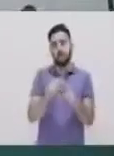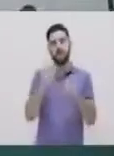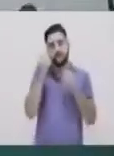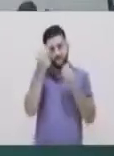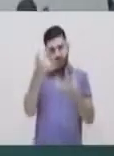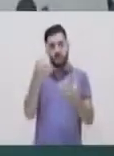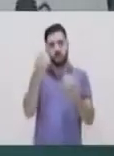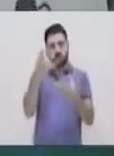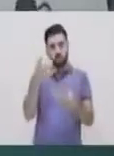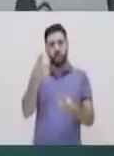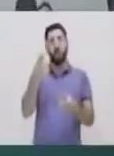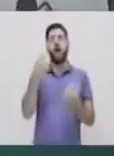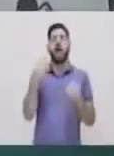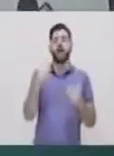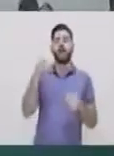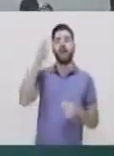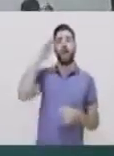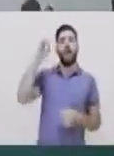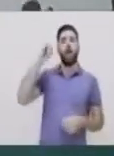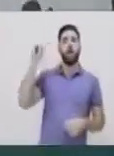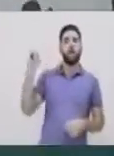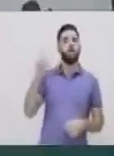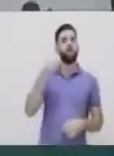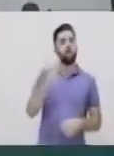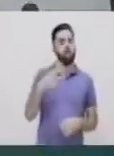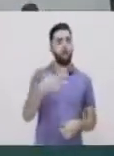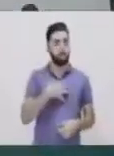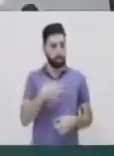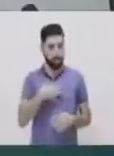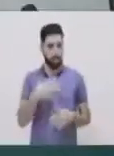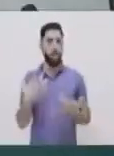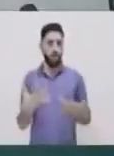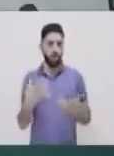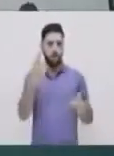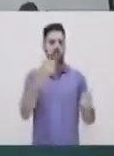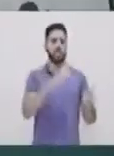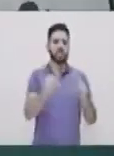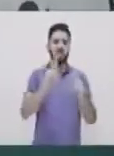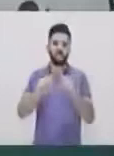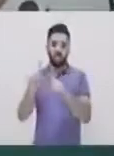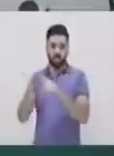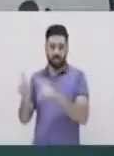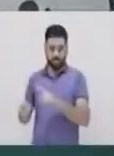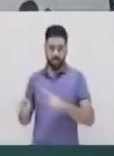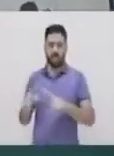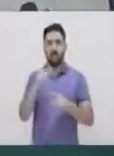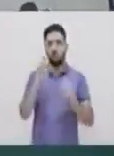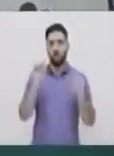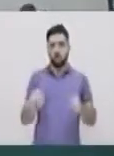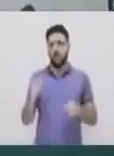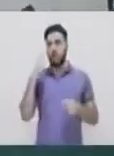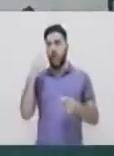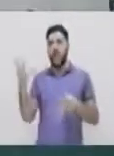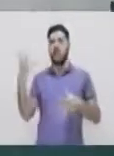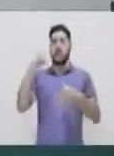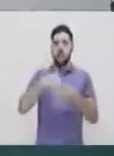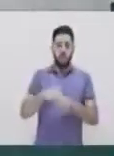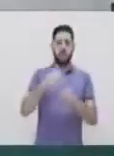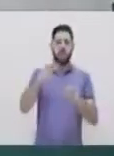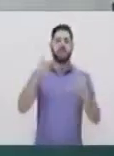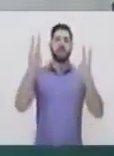opinión. ¿A qué me refiero con formar una opinión? Tienes que hacer tu reportaje de tal forma que tú no incluyas opiniones